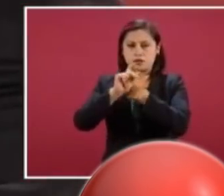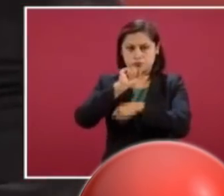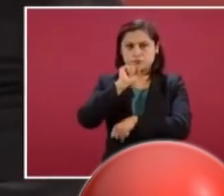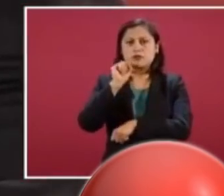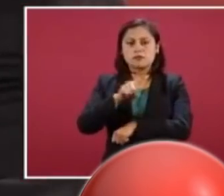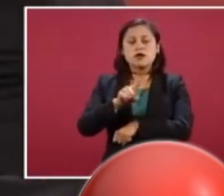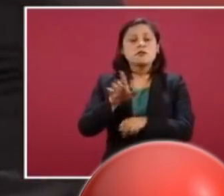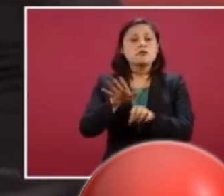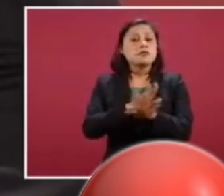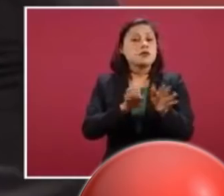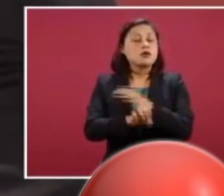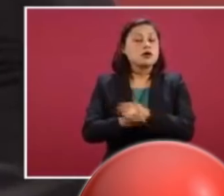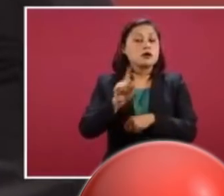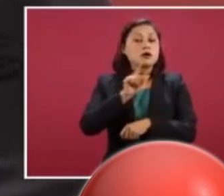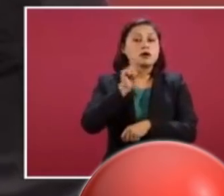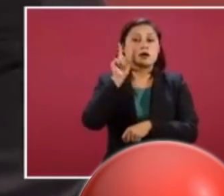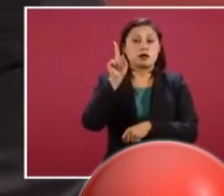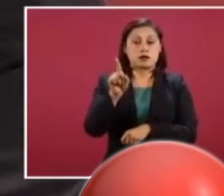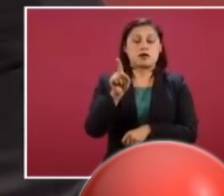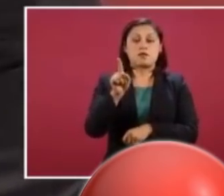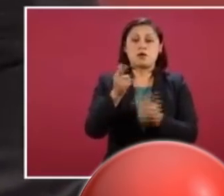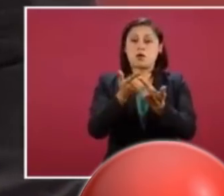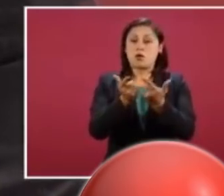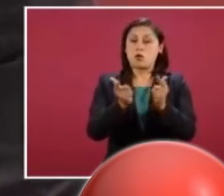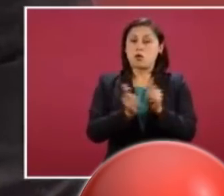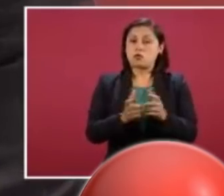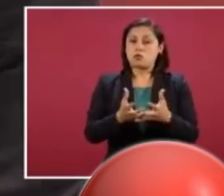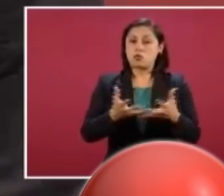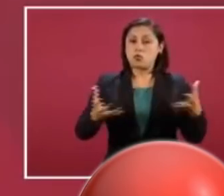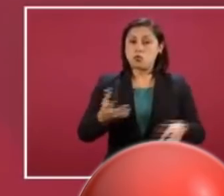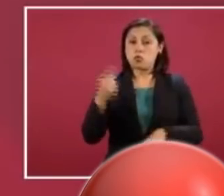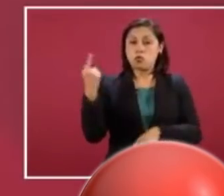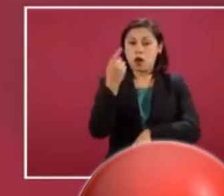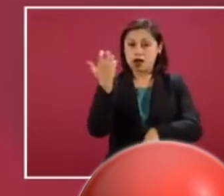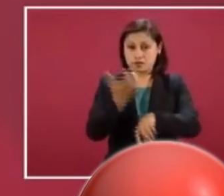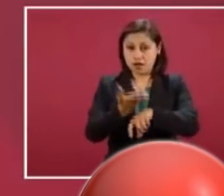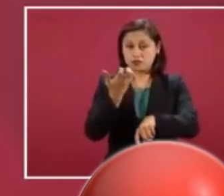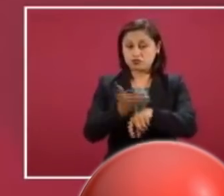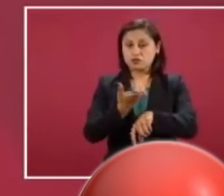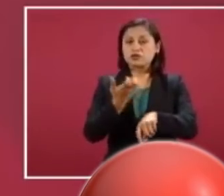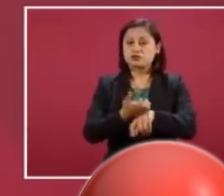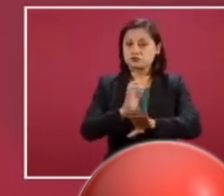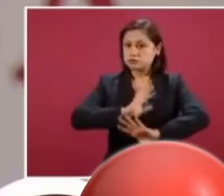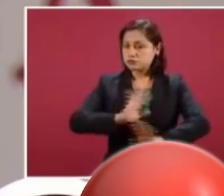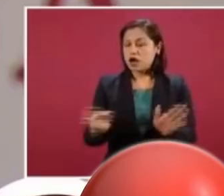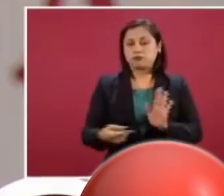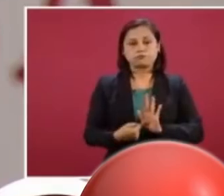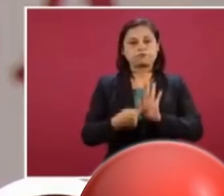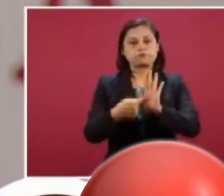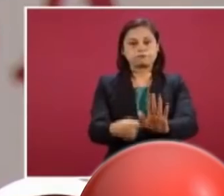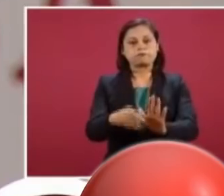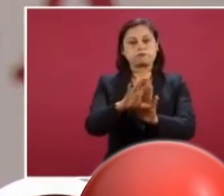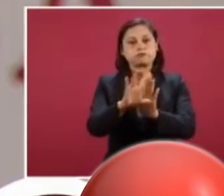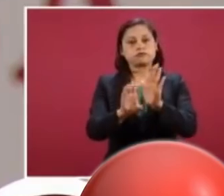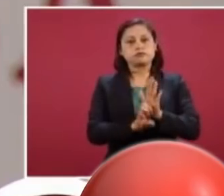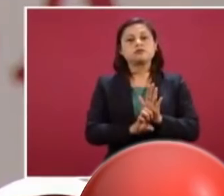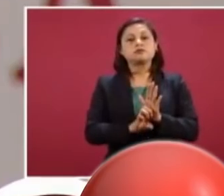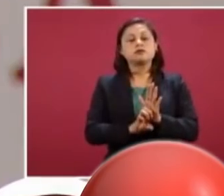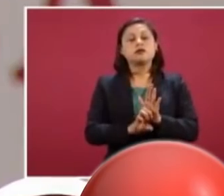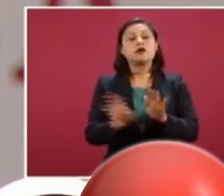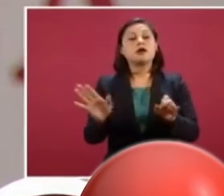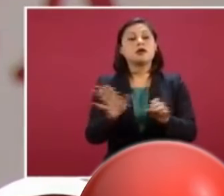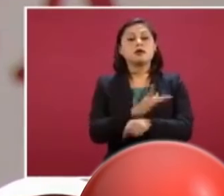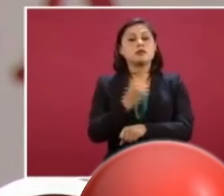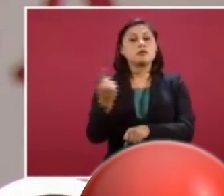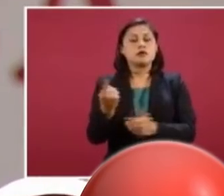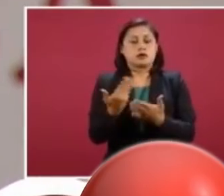presentar en una de las grandes corporaciones de Estados Unidos, de cómo ya el objetivo no